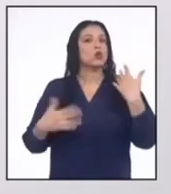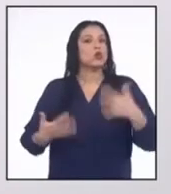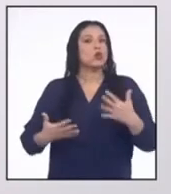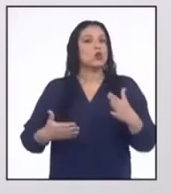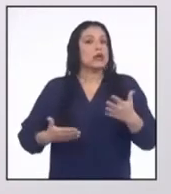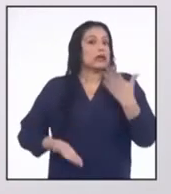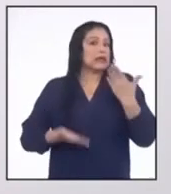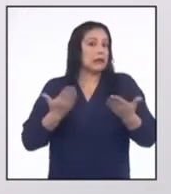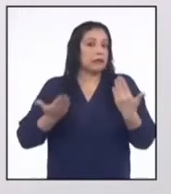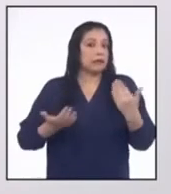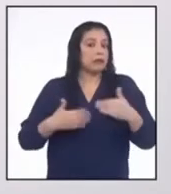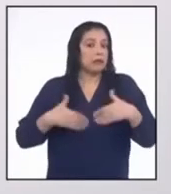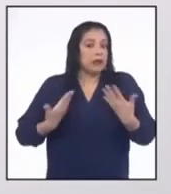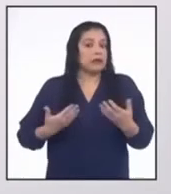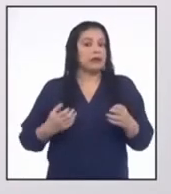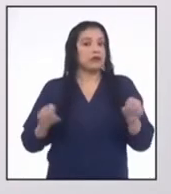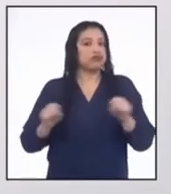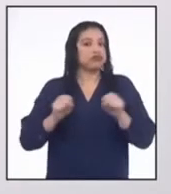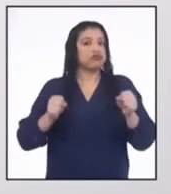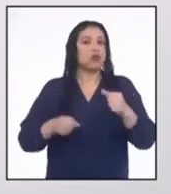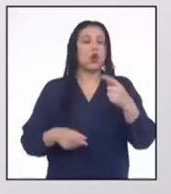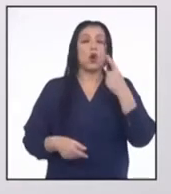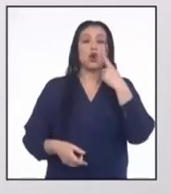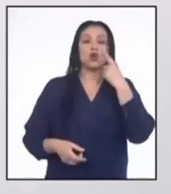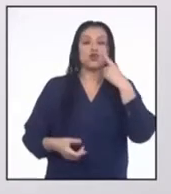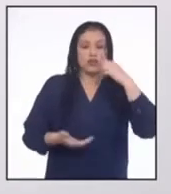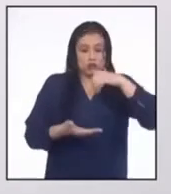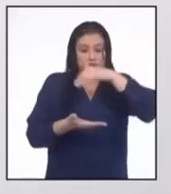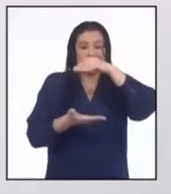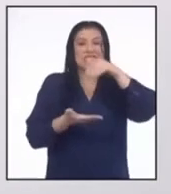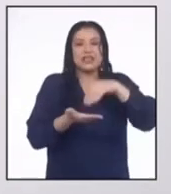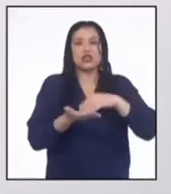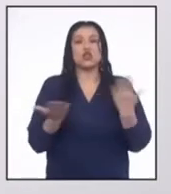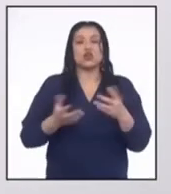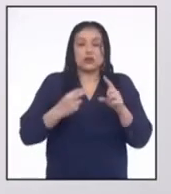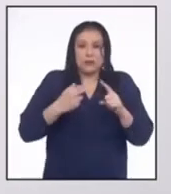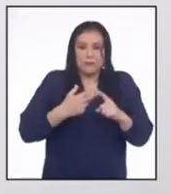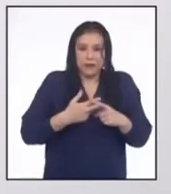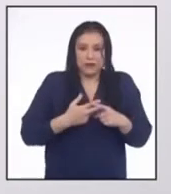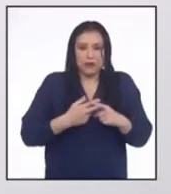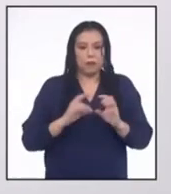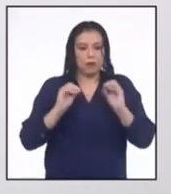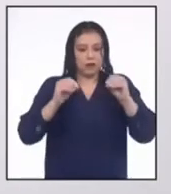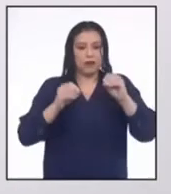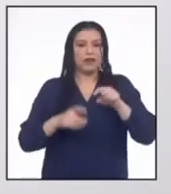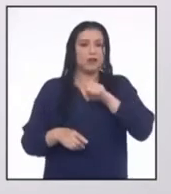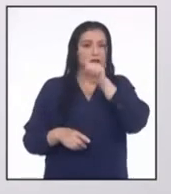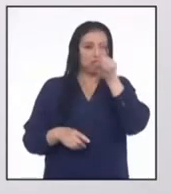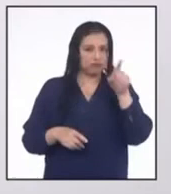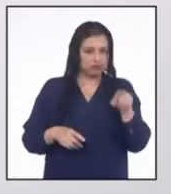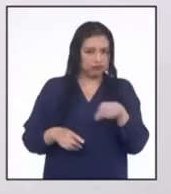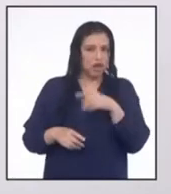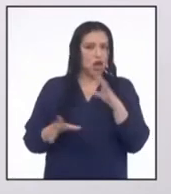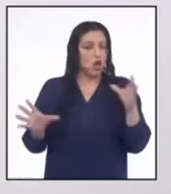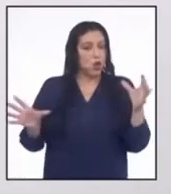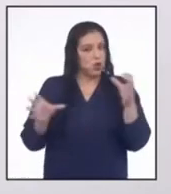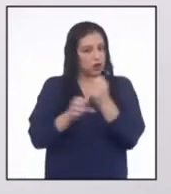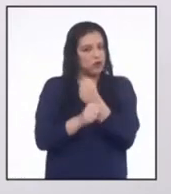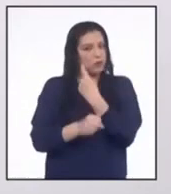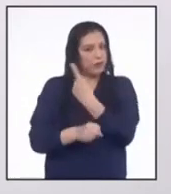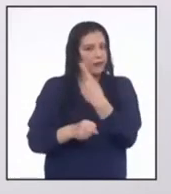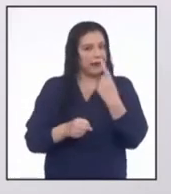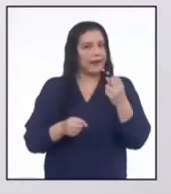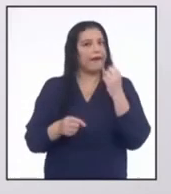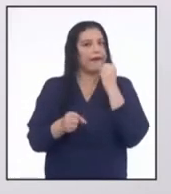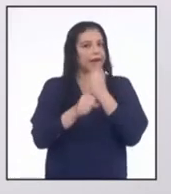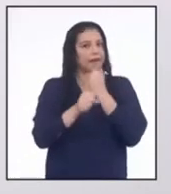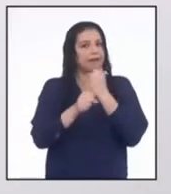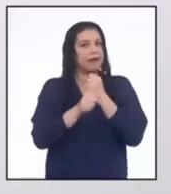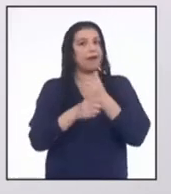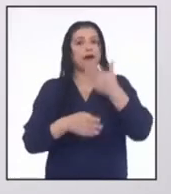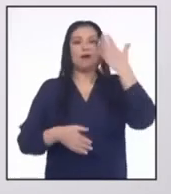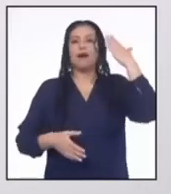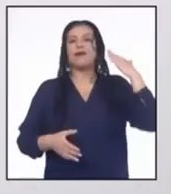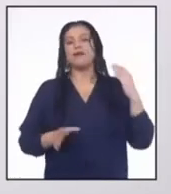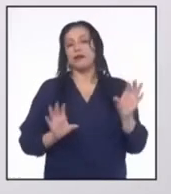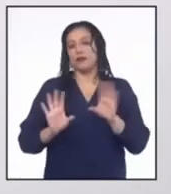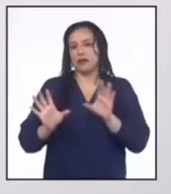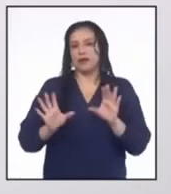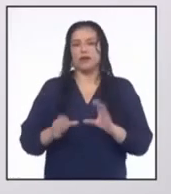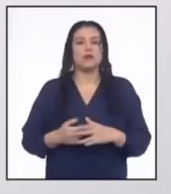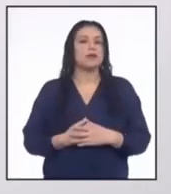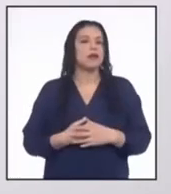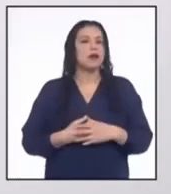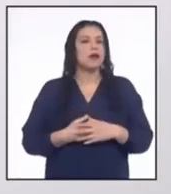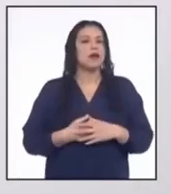un sismo conociendo su epicentro y aplicando la circunferencia? Un resumen de cada actividad realizada.